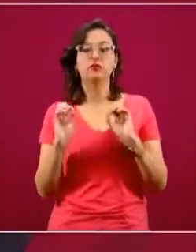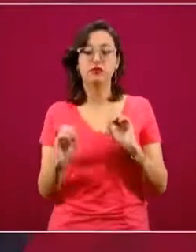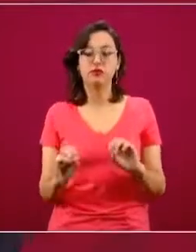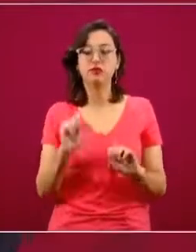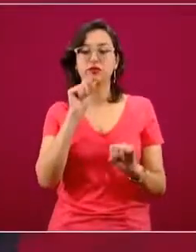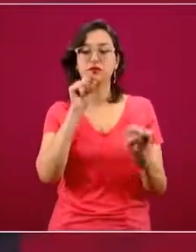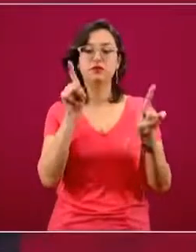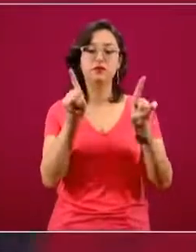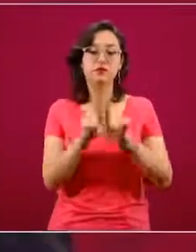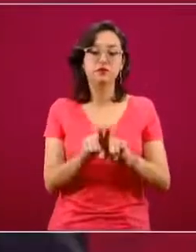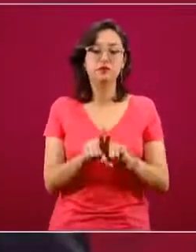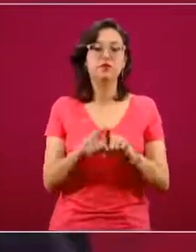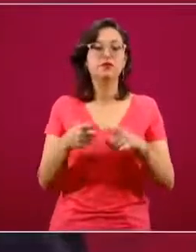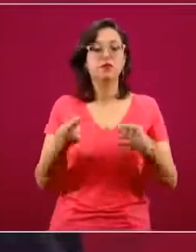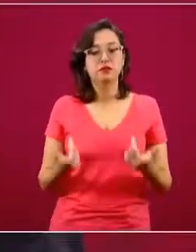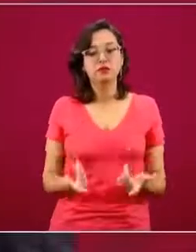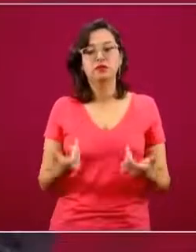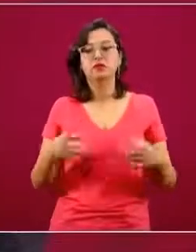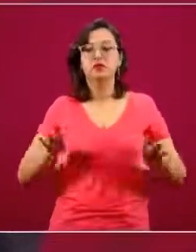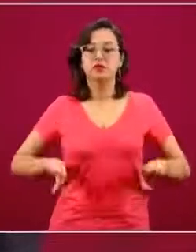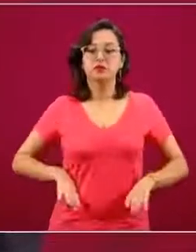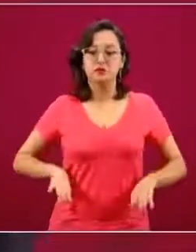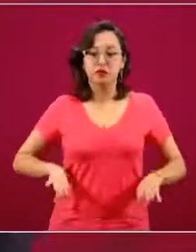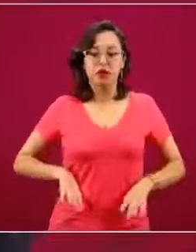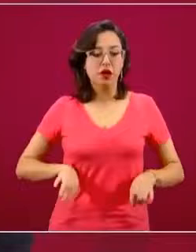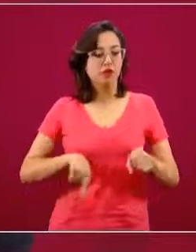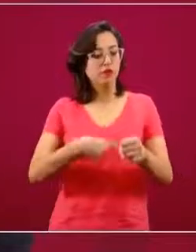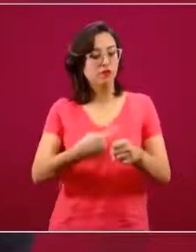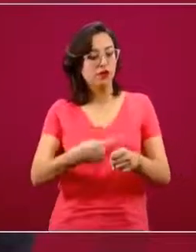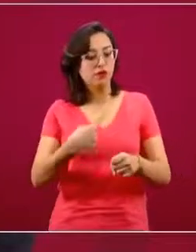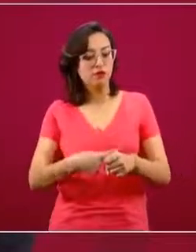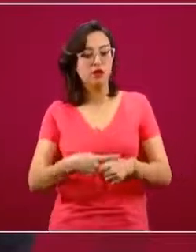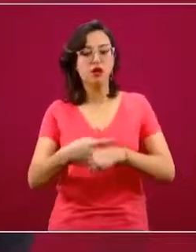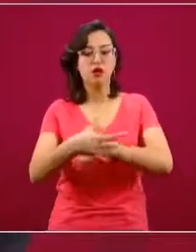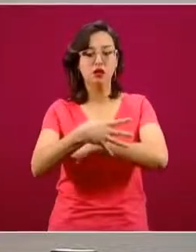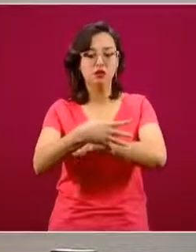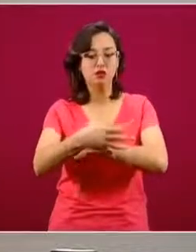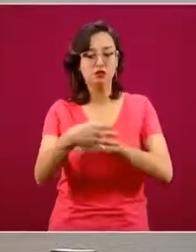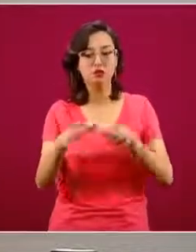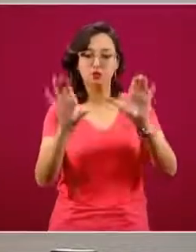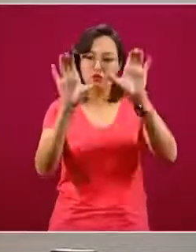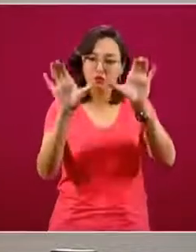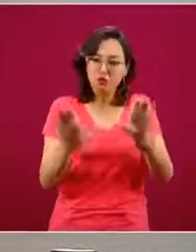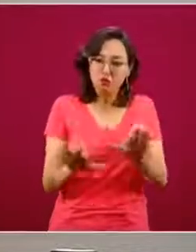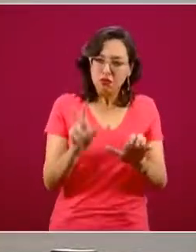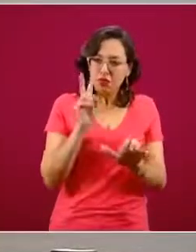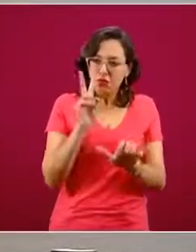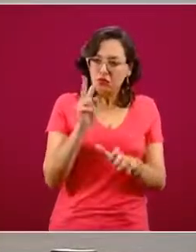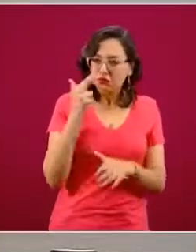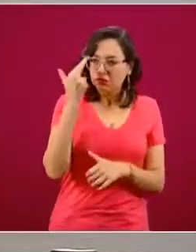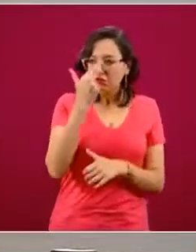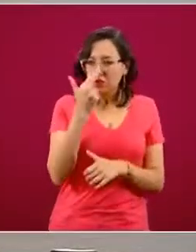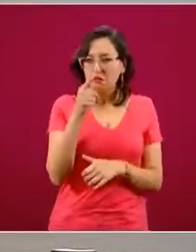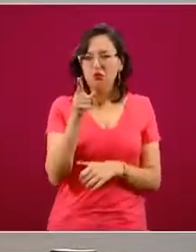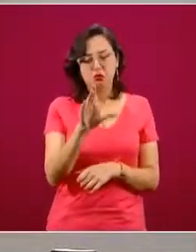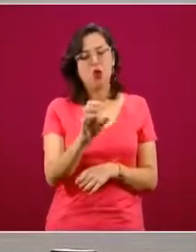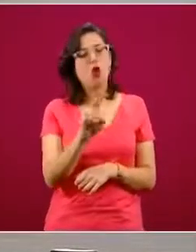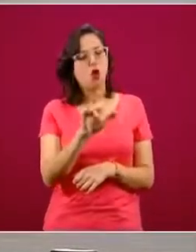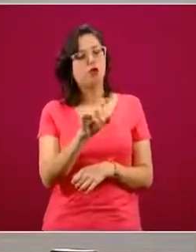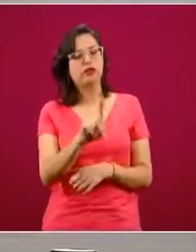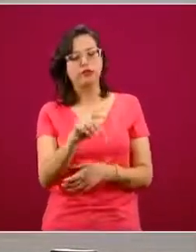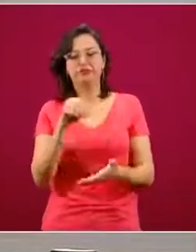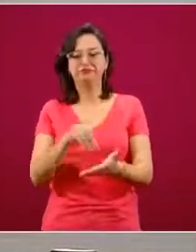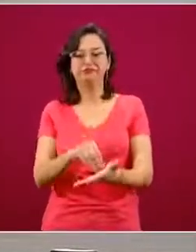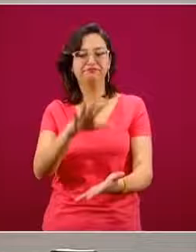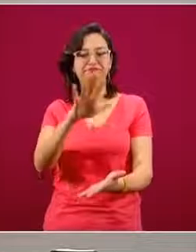las características clínicas, radiográficas, la evolución de la enfermedad, se considera que podría ser COVID. Y